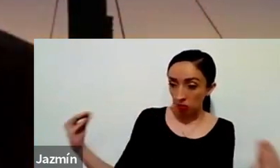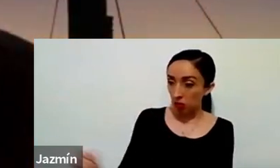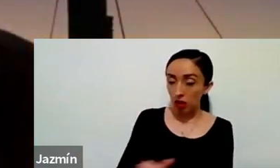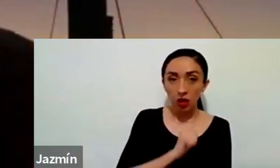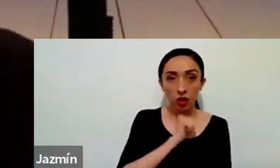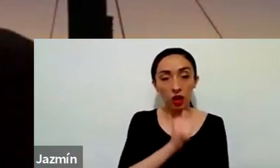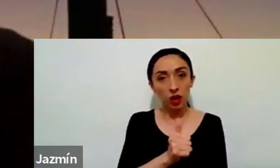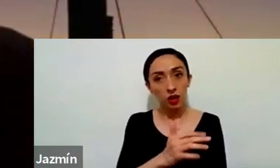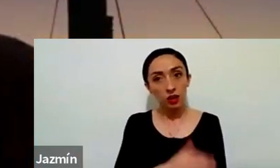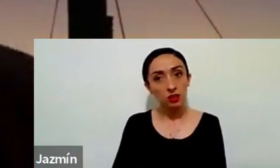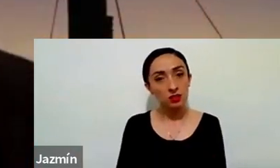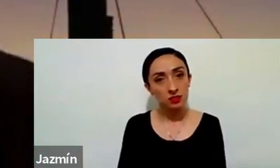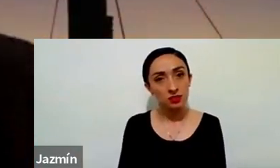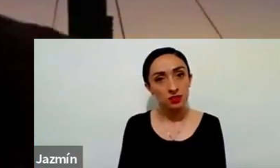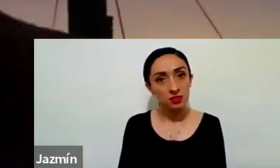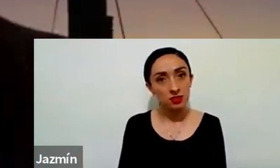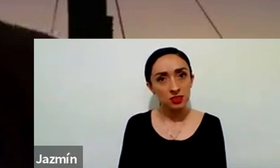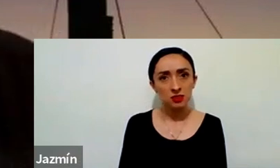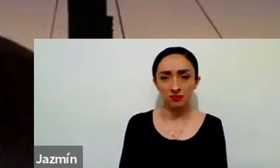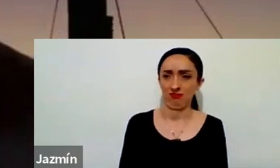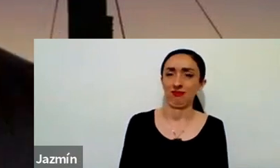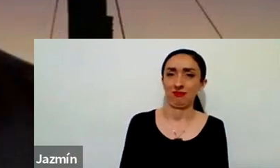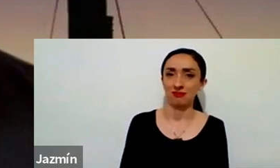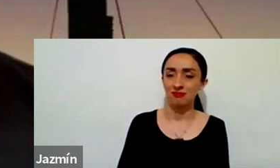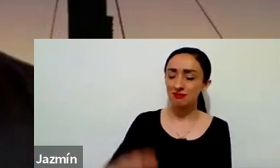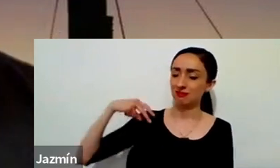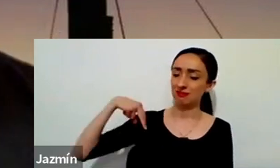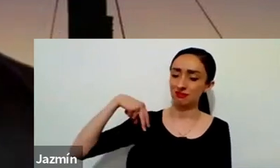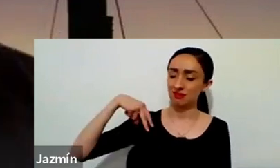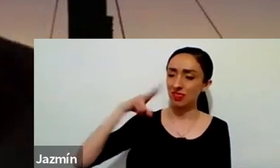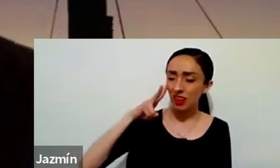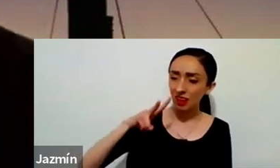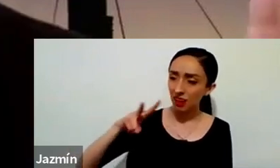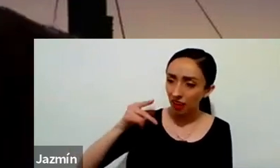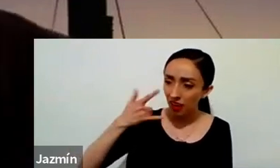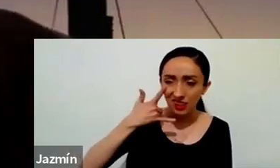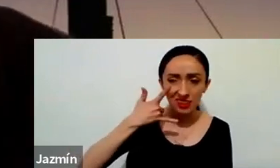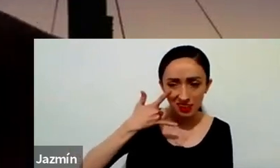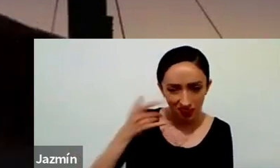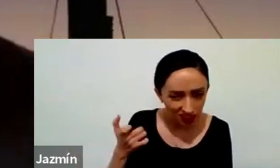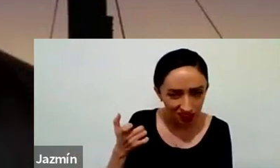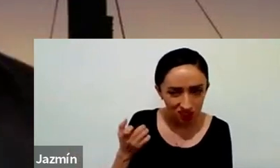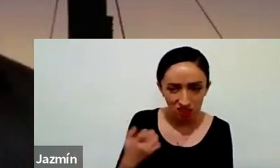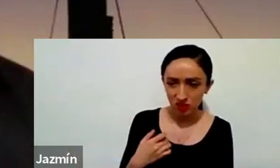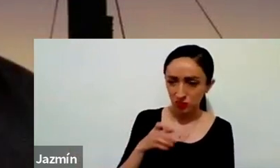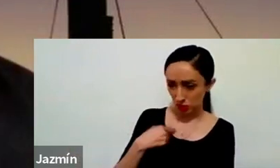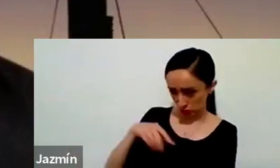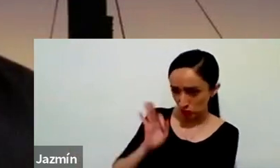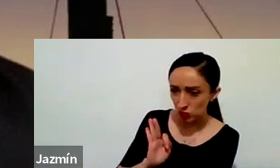voy a ver cerca esta cosa tan extraña, porque la zarza no se está quemando.